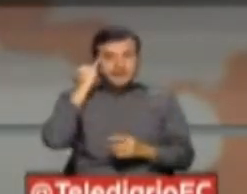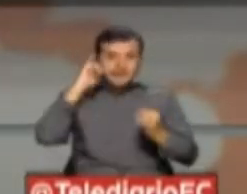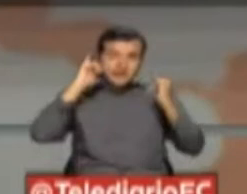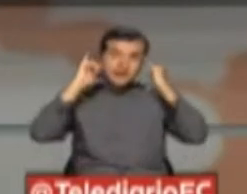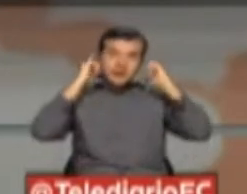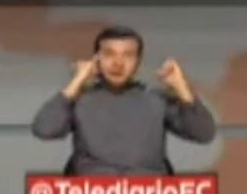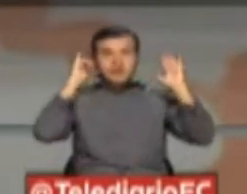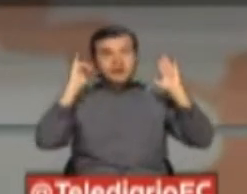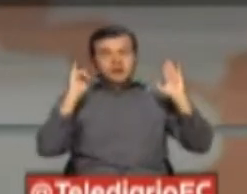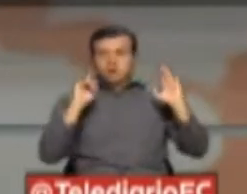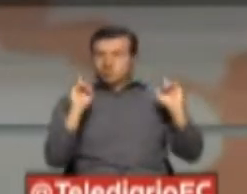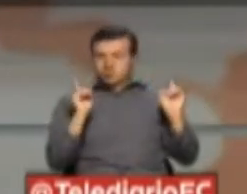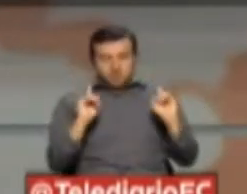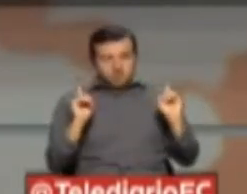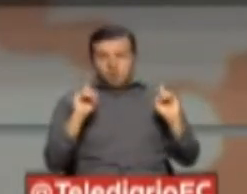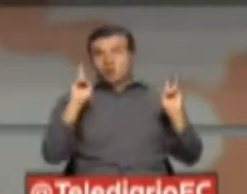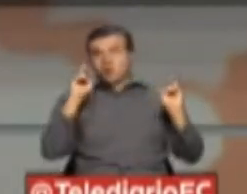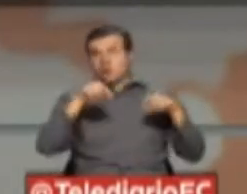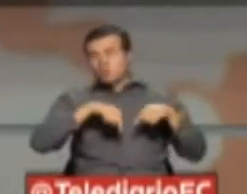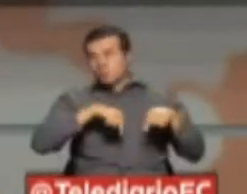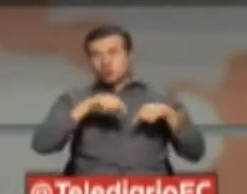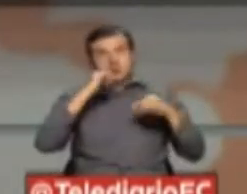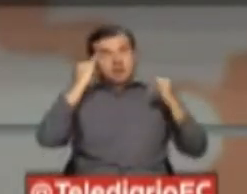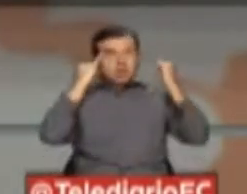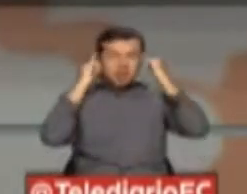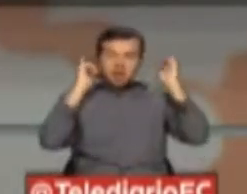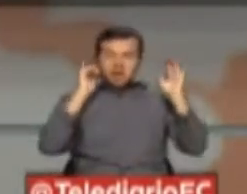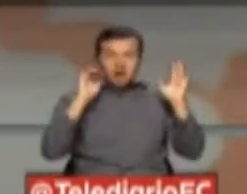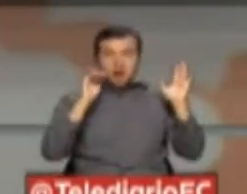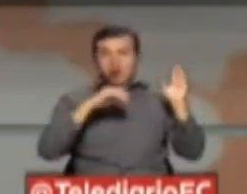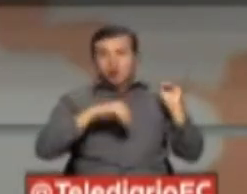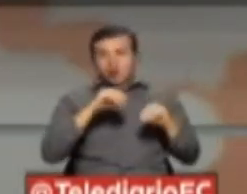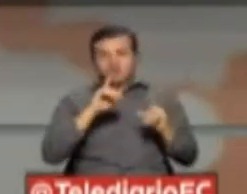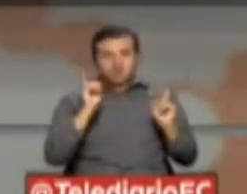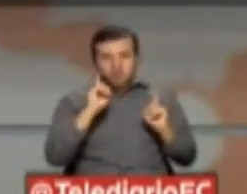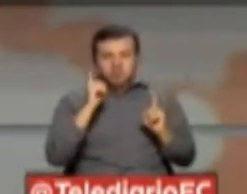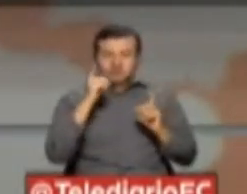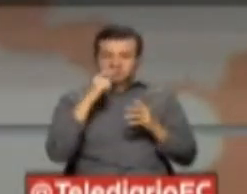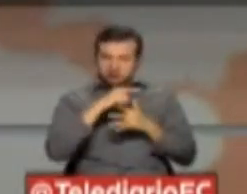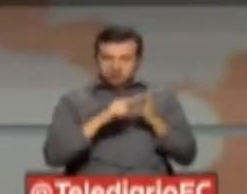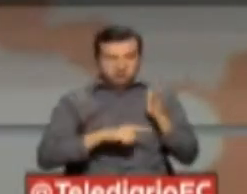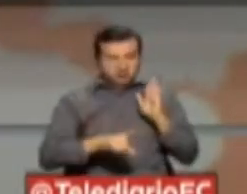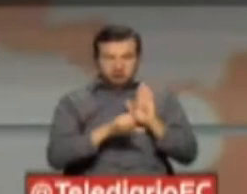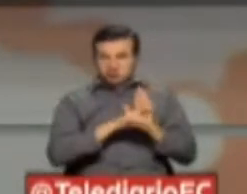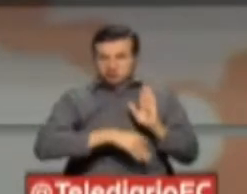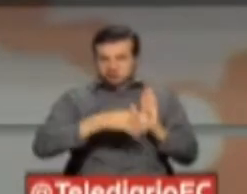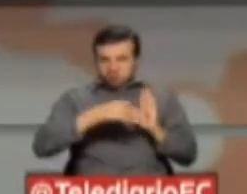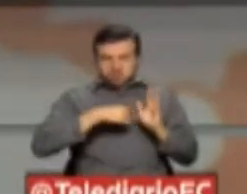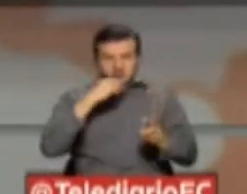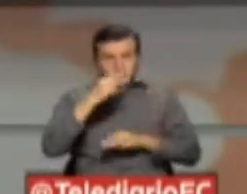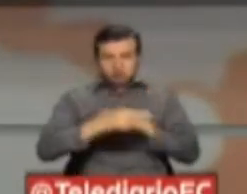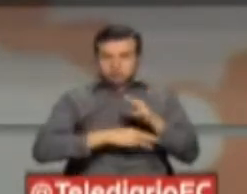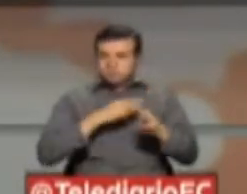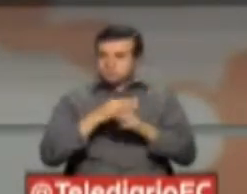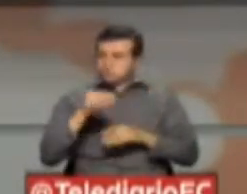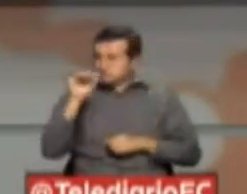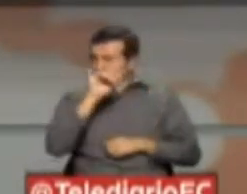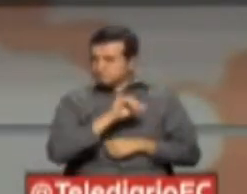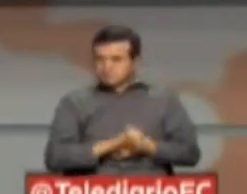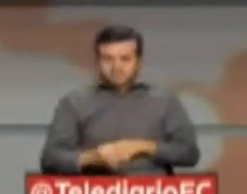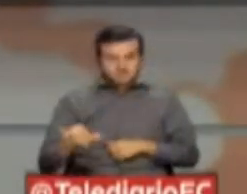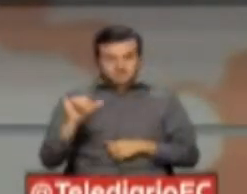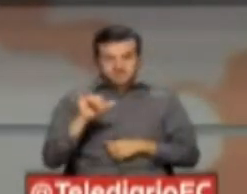procesos en la seguridad vial o en el transporte o el tránsito lo que tenemos es que cumplir con esos principios que funcionan a nivel mundial y esos principios